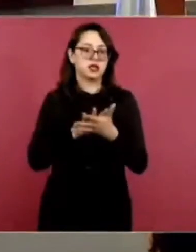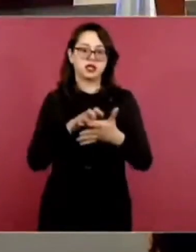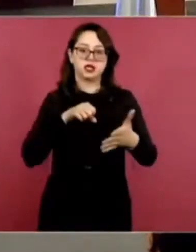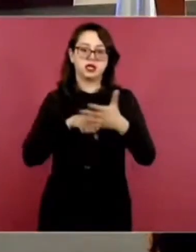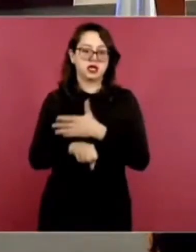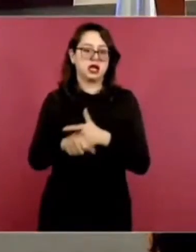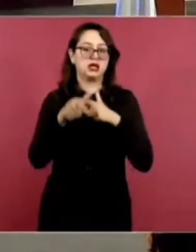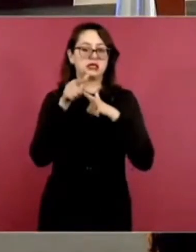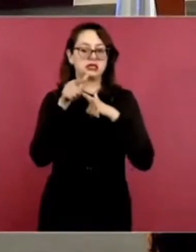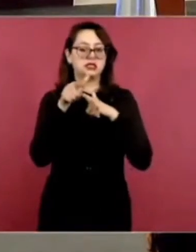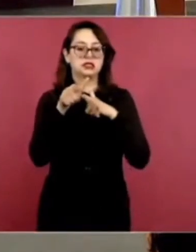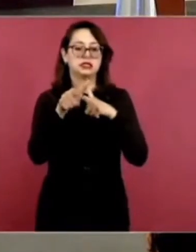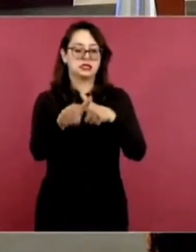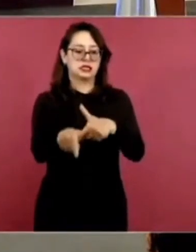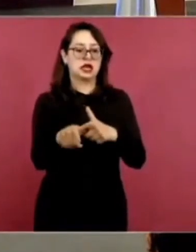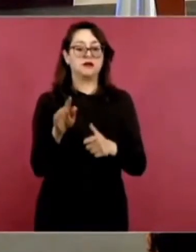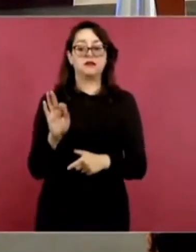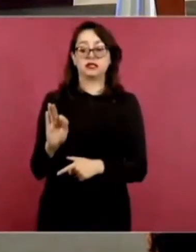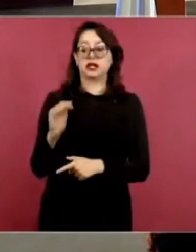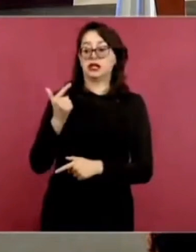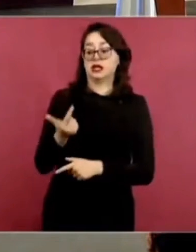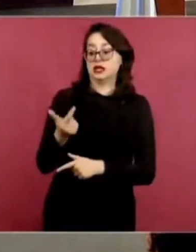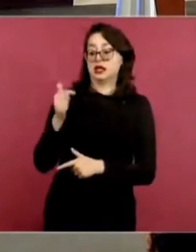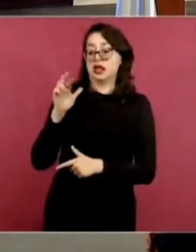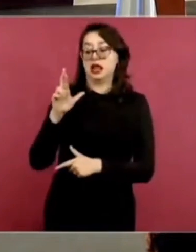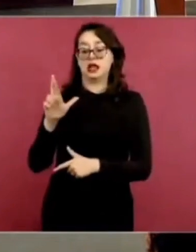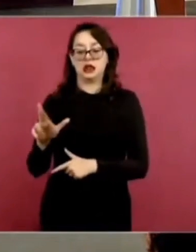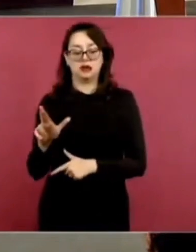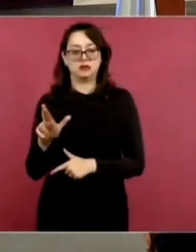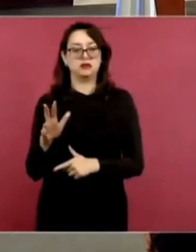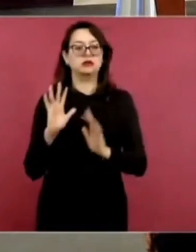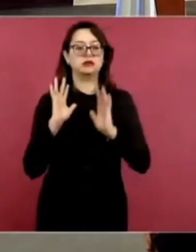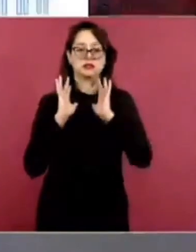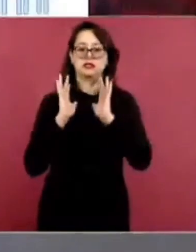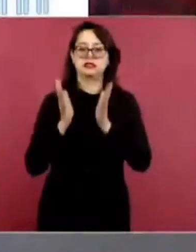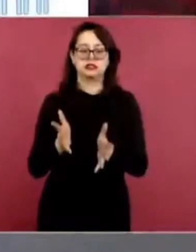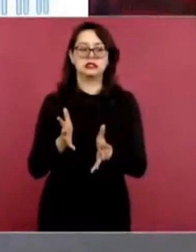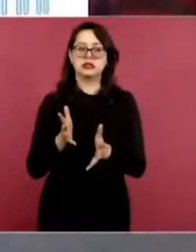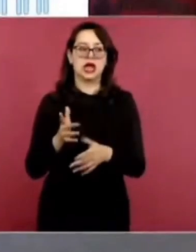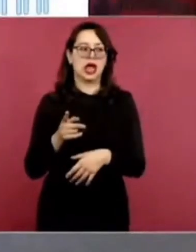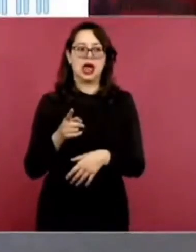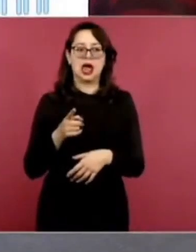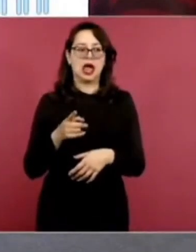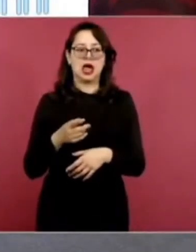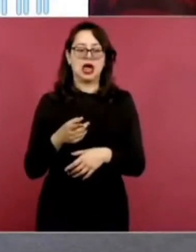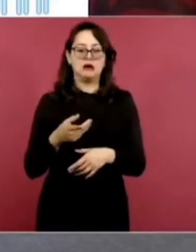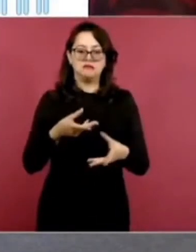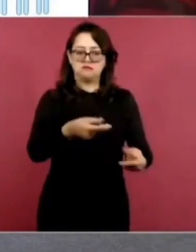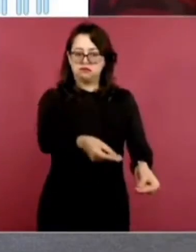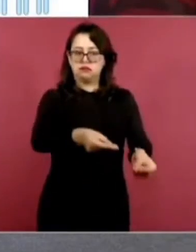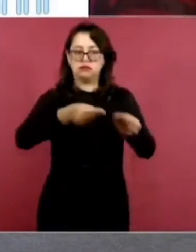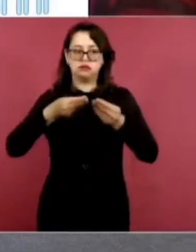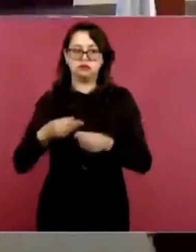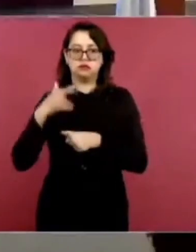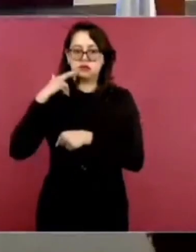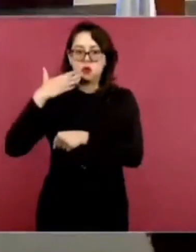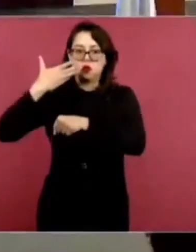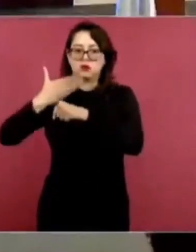la Fiscalía General de la República atrajo ya la investigación. ¿Sería cuánto, señor